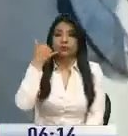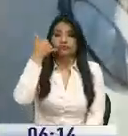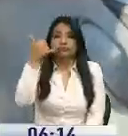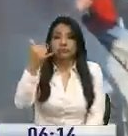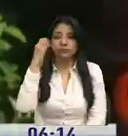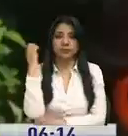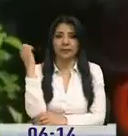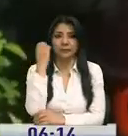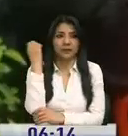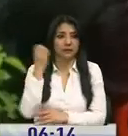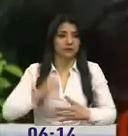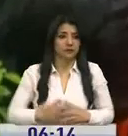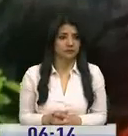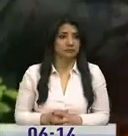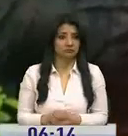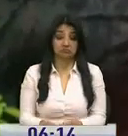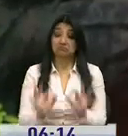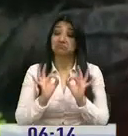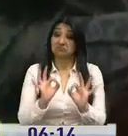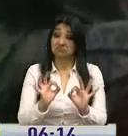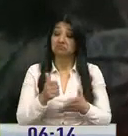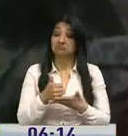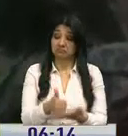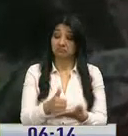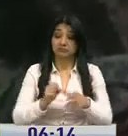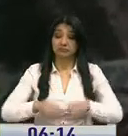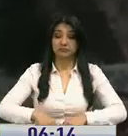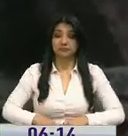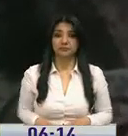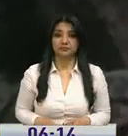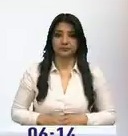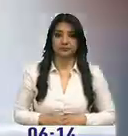y que actúan de una manera oportuna, informó Julio César Saona.